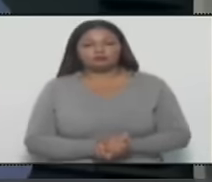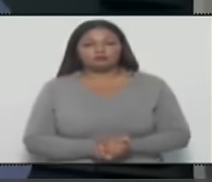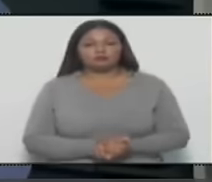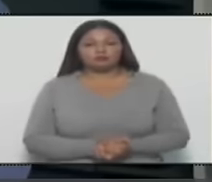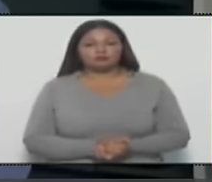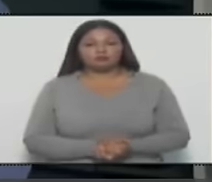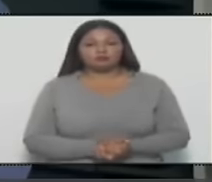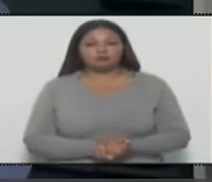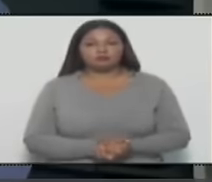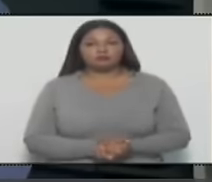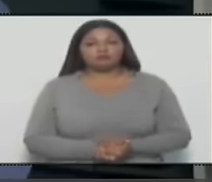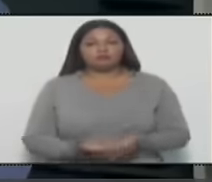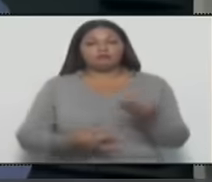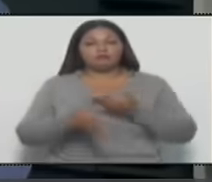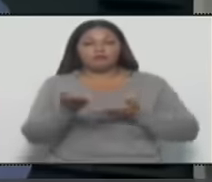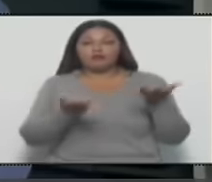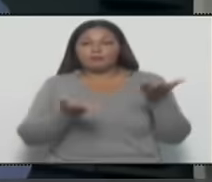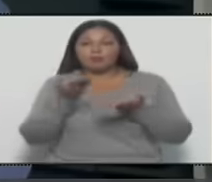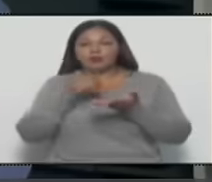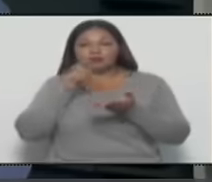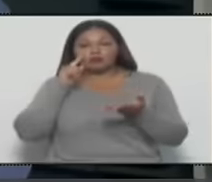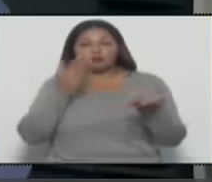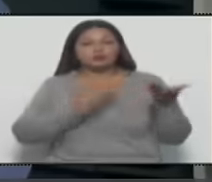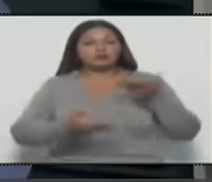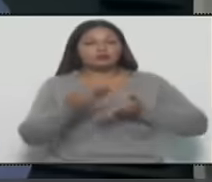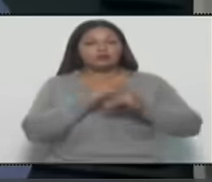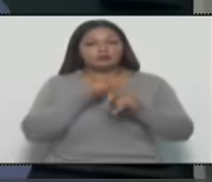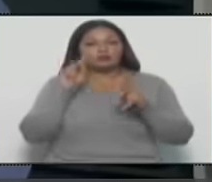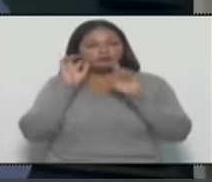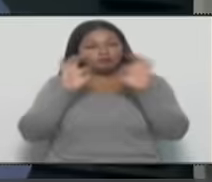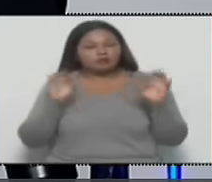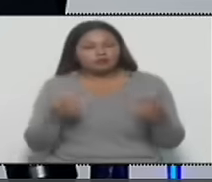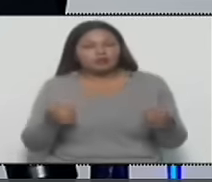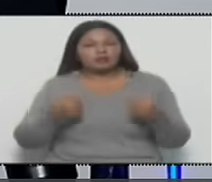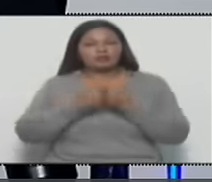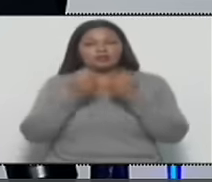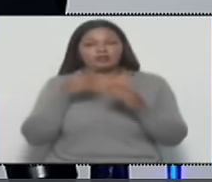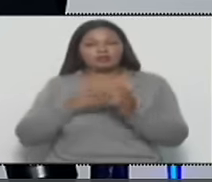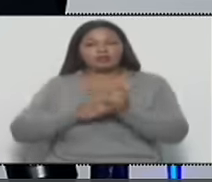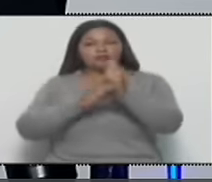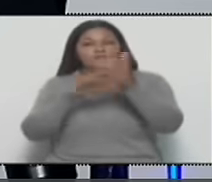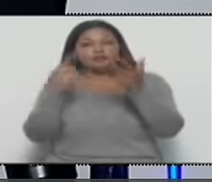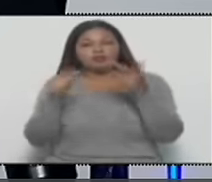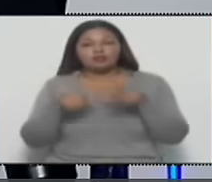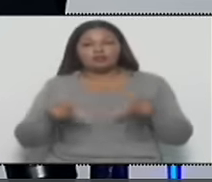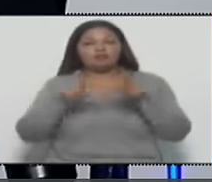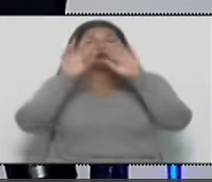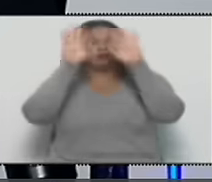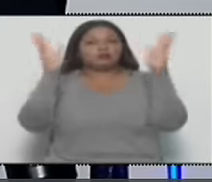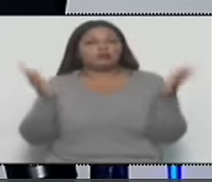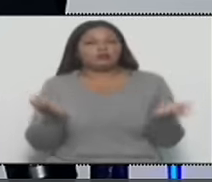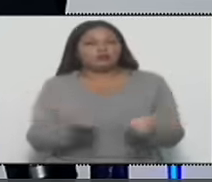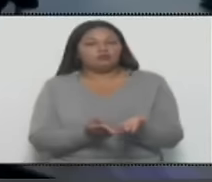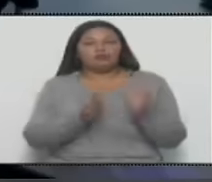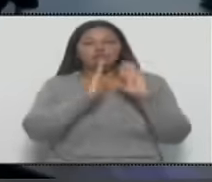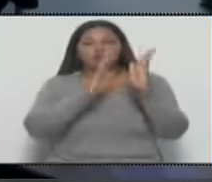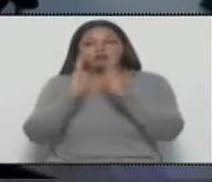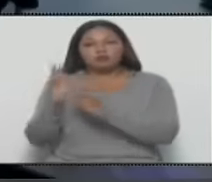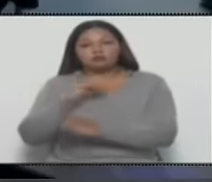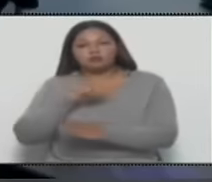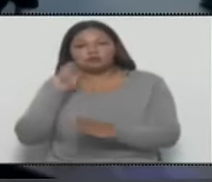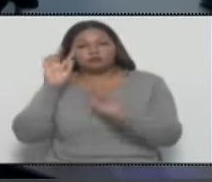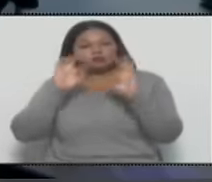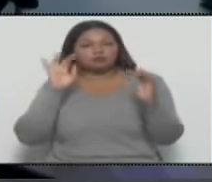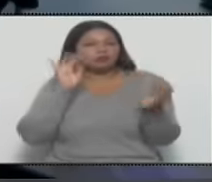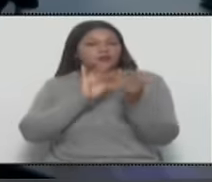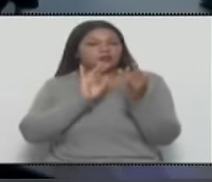a comparar lo que una denegación de servicios puede ser: un ataque dirigido de diferentes partes del mundo, puede ser distribuido, puede ser